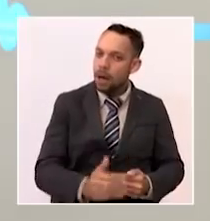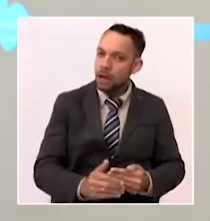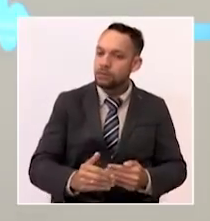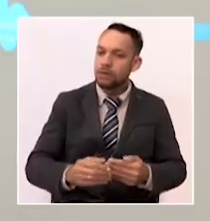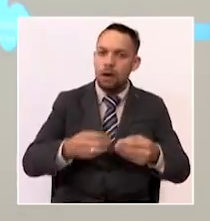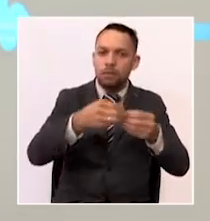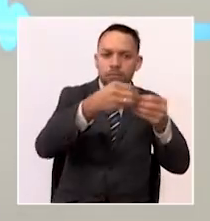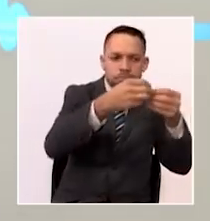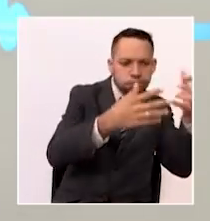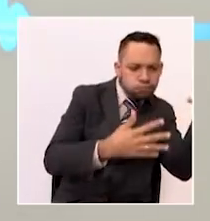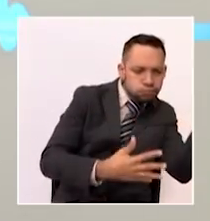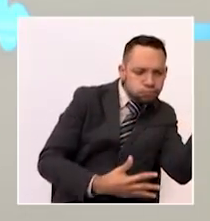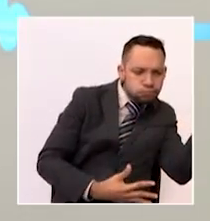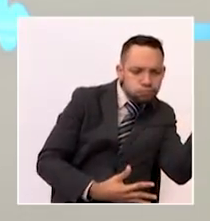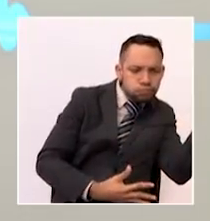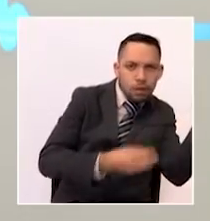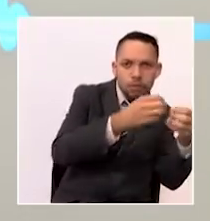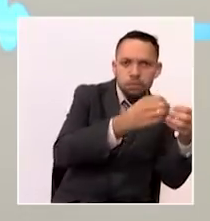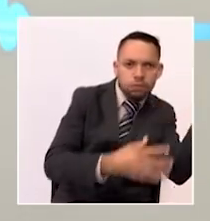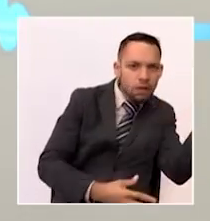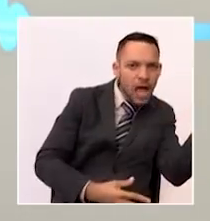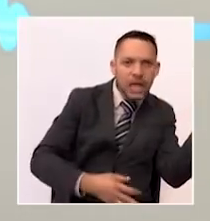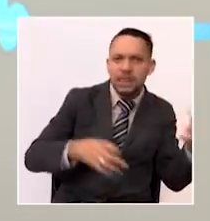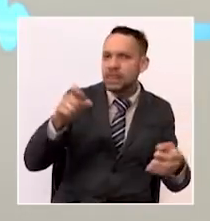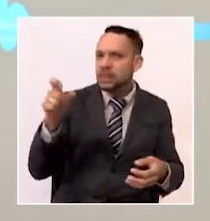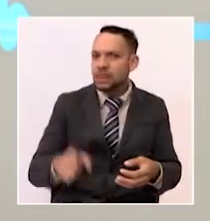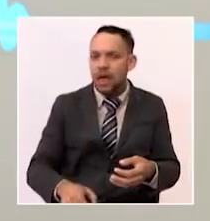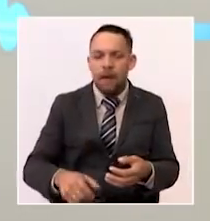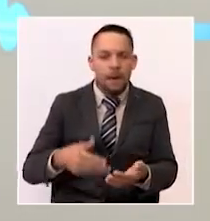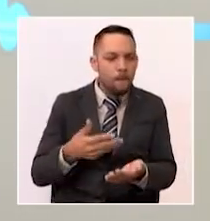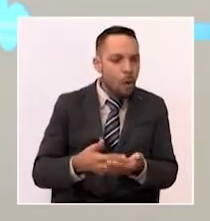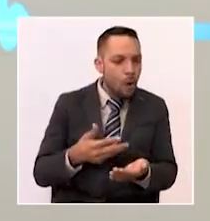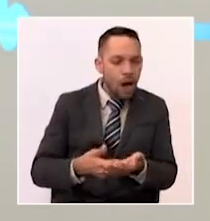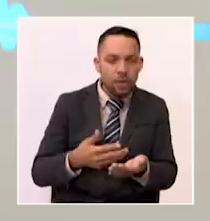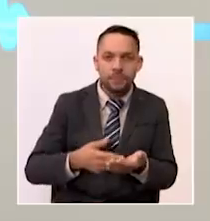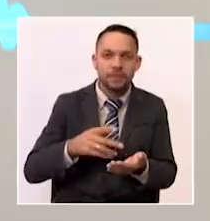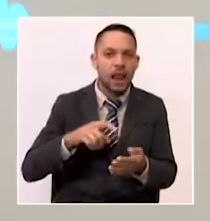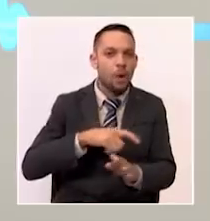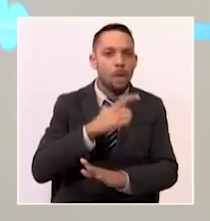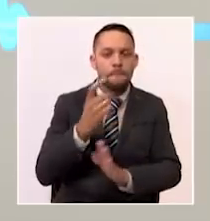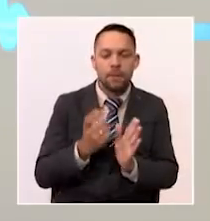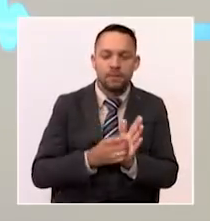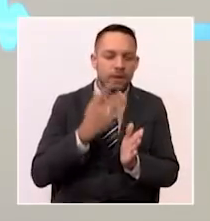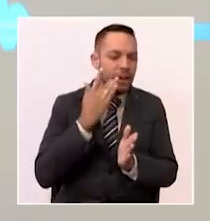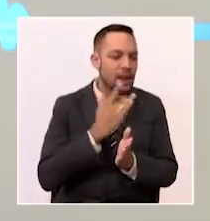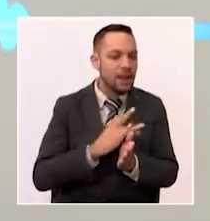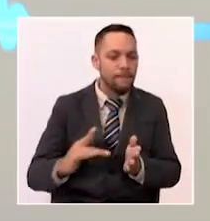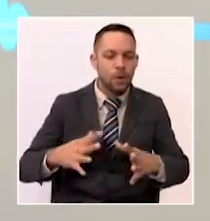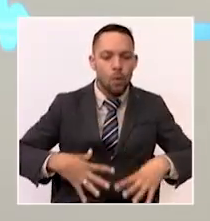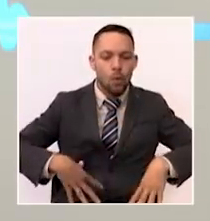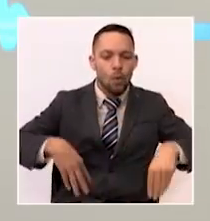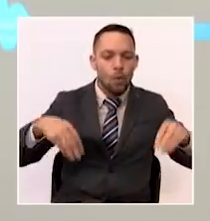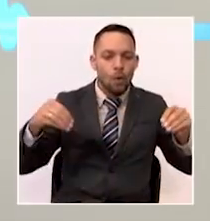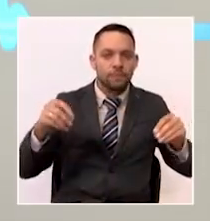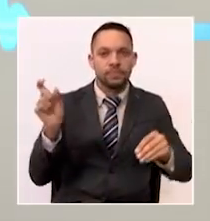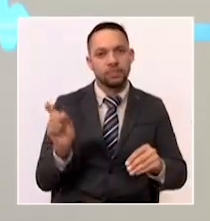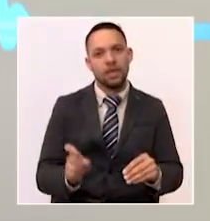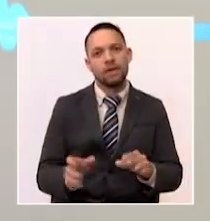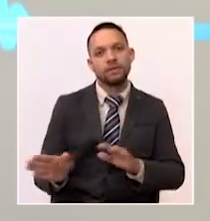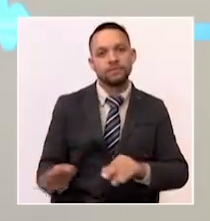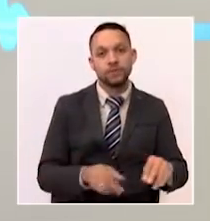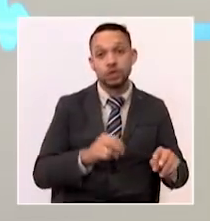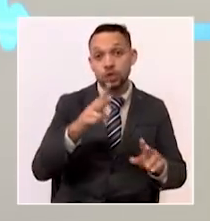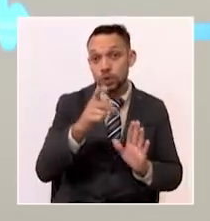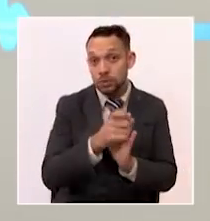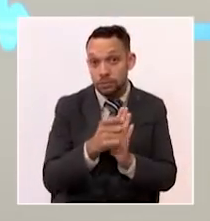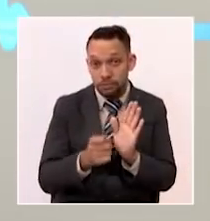mucho énfasis en que deben secarse muy bien, ya con una toalla seca y limpia. Esto lo puedo hacer 2 a 3 veces al día. Si a pesar de